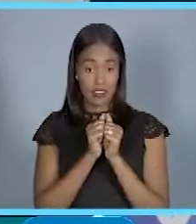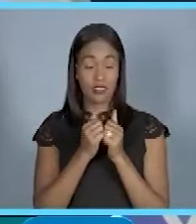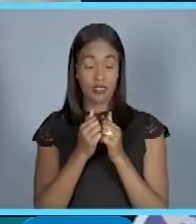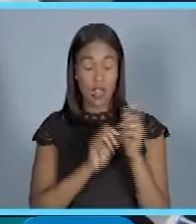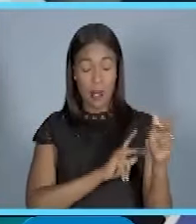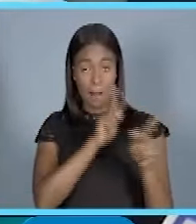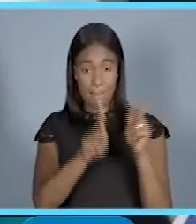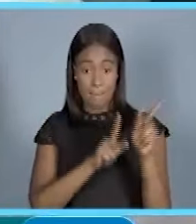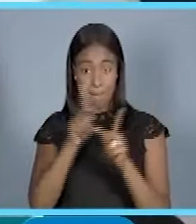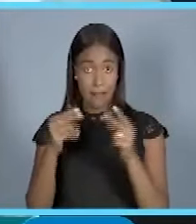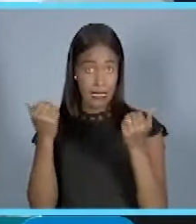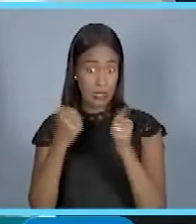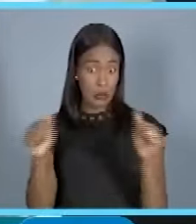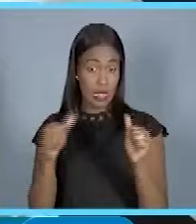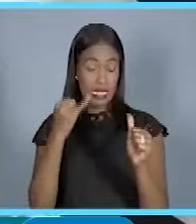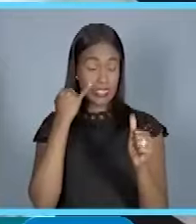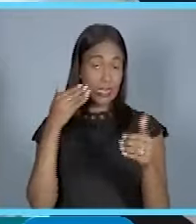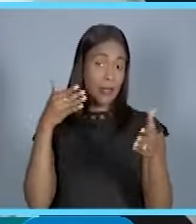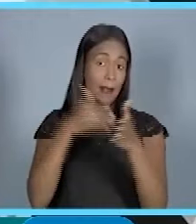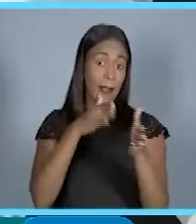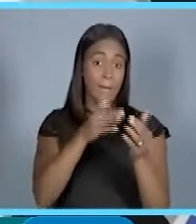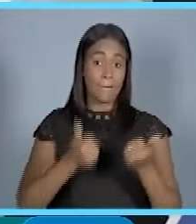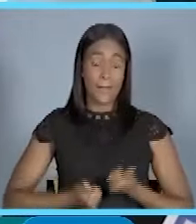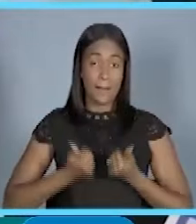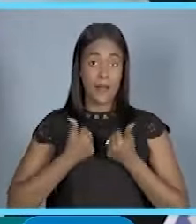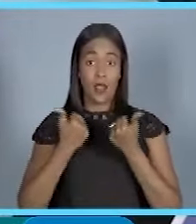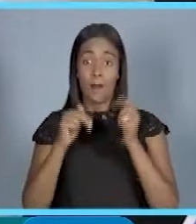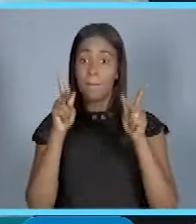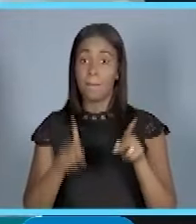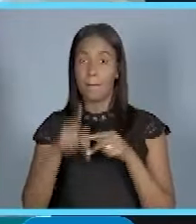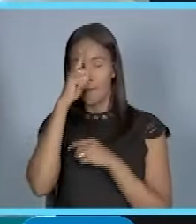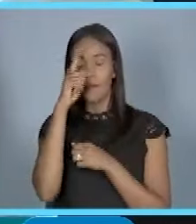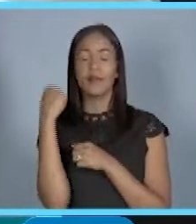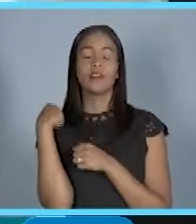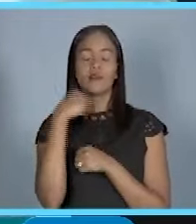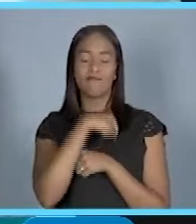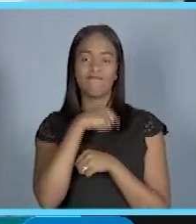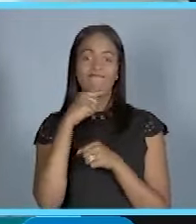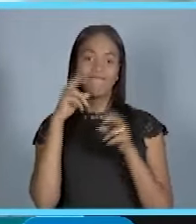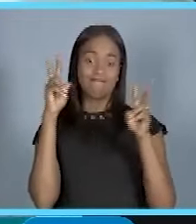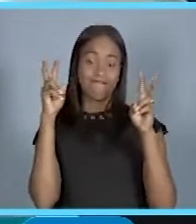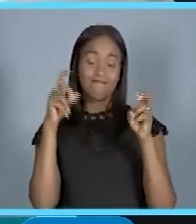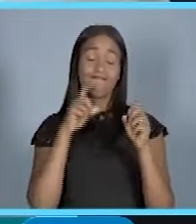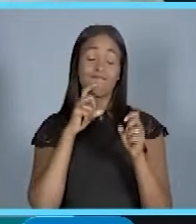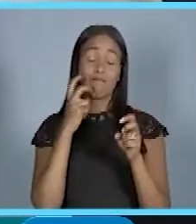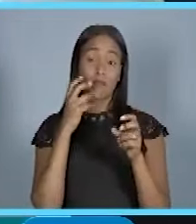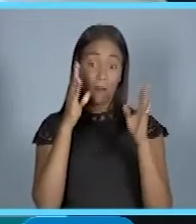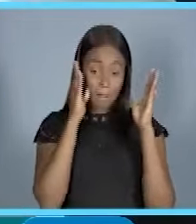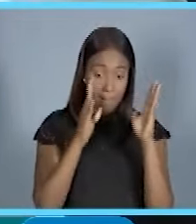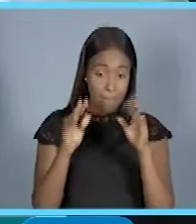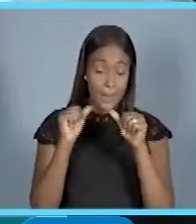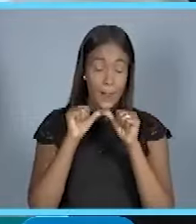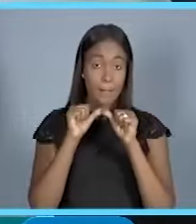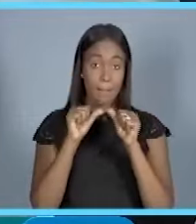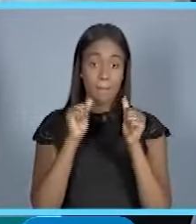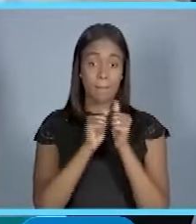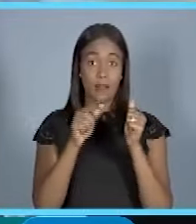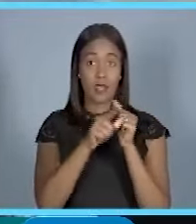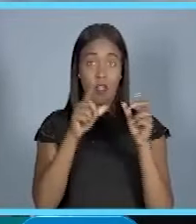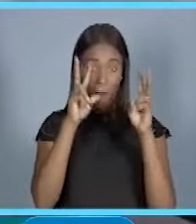humano, de un ciudadano, para nosotros siempre es un tema a darle seguimiento, a profundizar